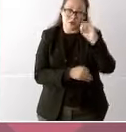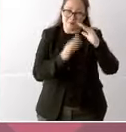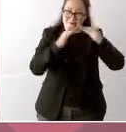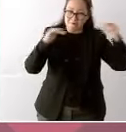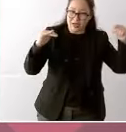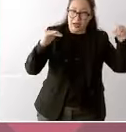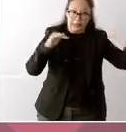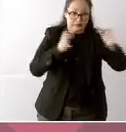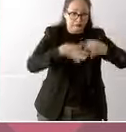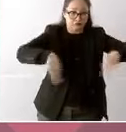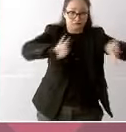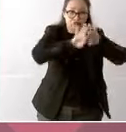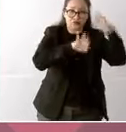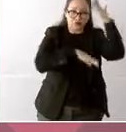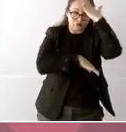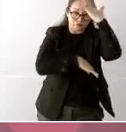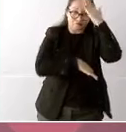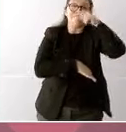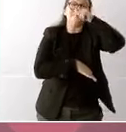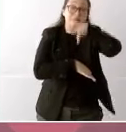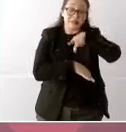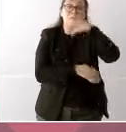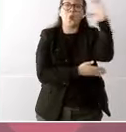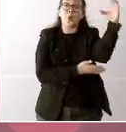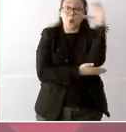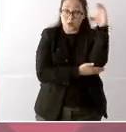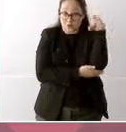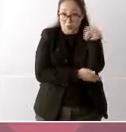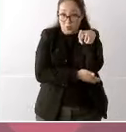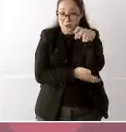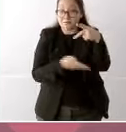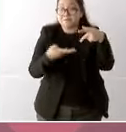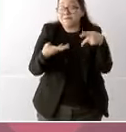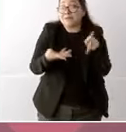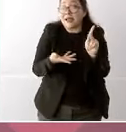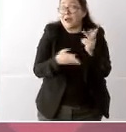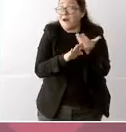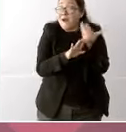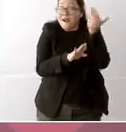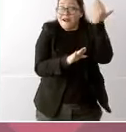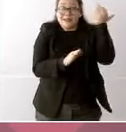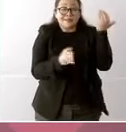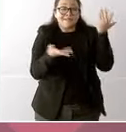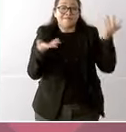y también Coatzacoalcos, pero no había